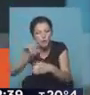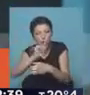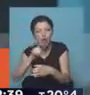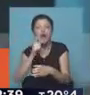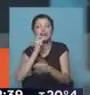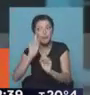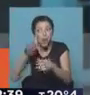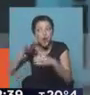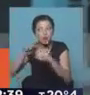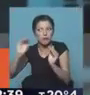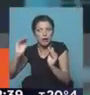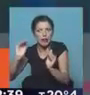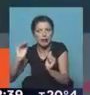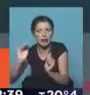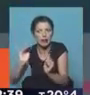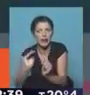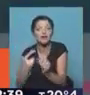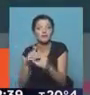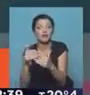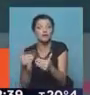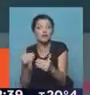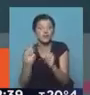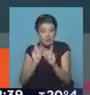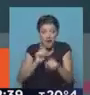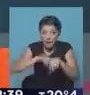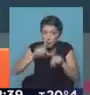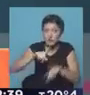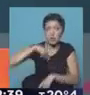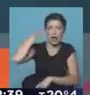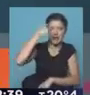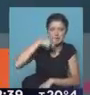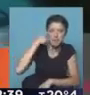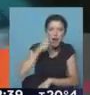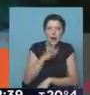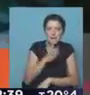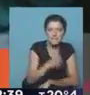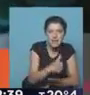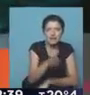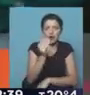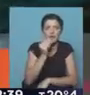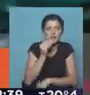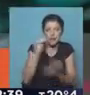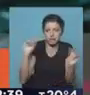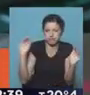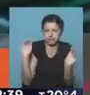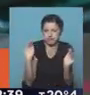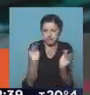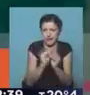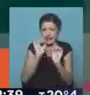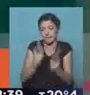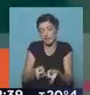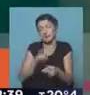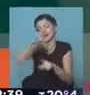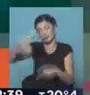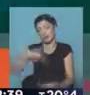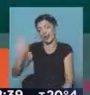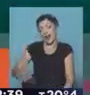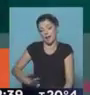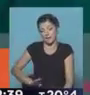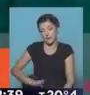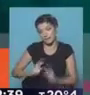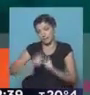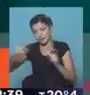hay menos animales, menos pesca, menos ganado, menos comida y más hambre, claro, en el mundo.